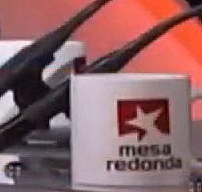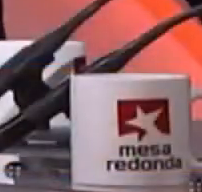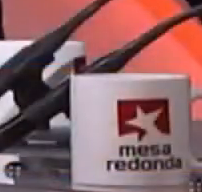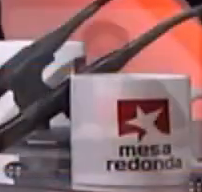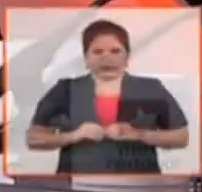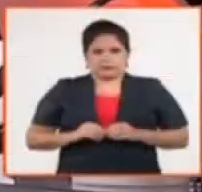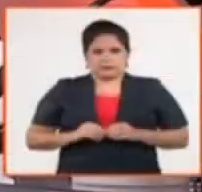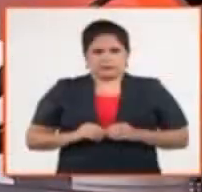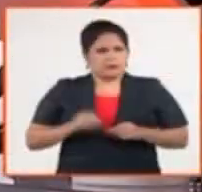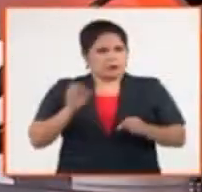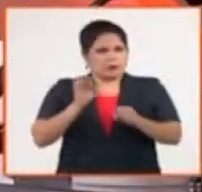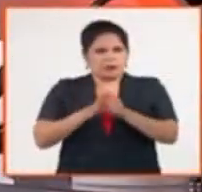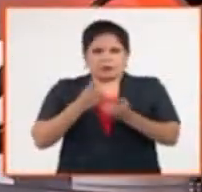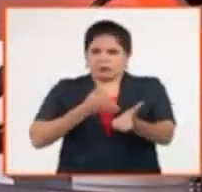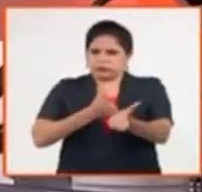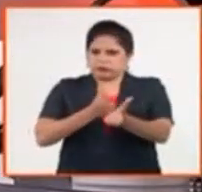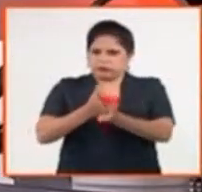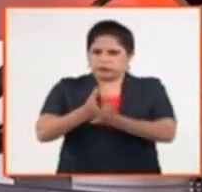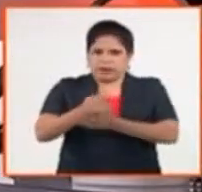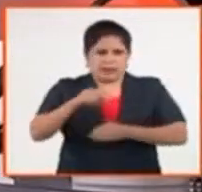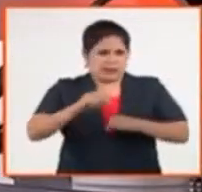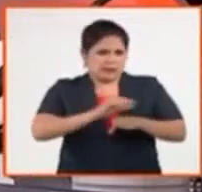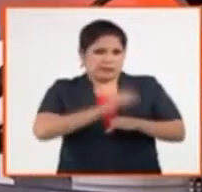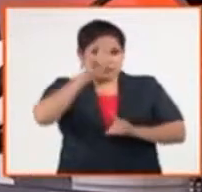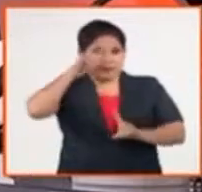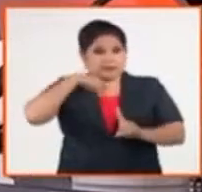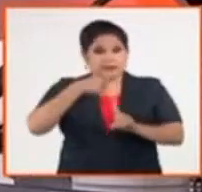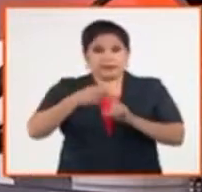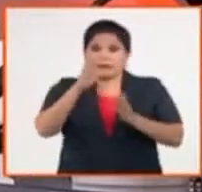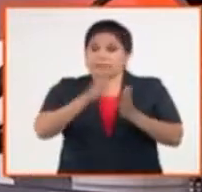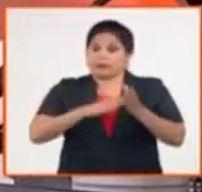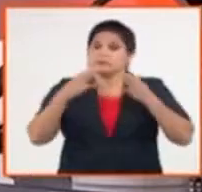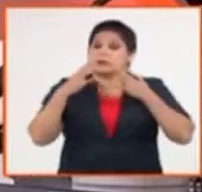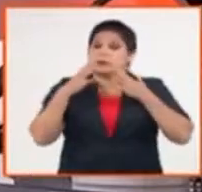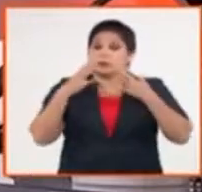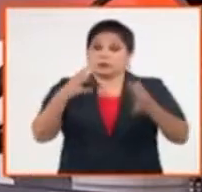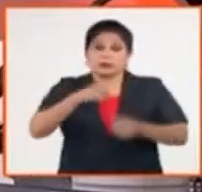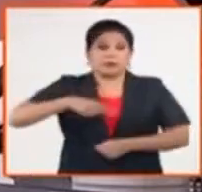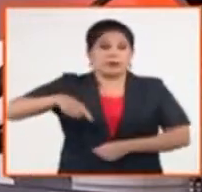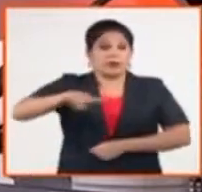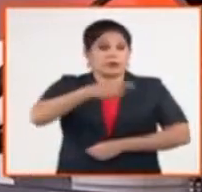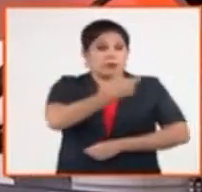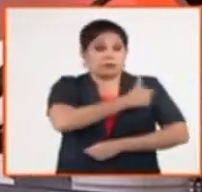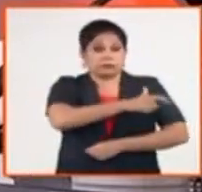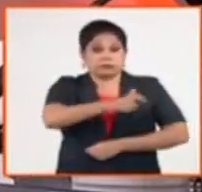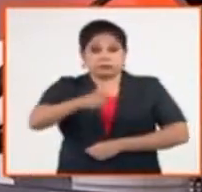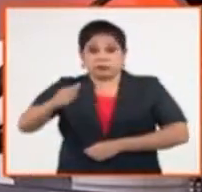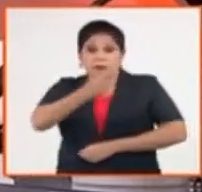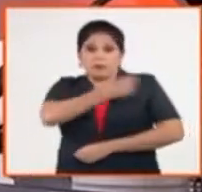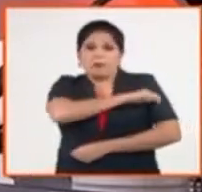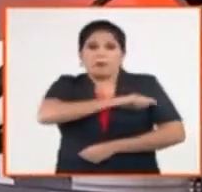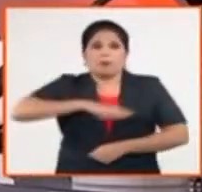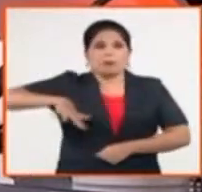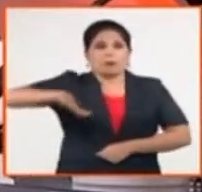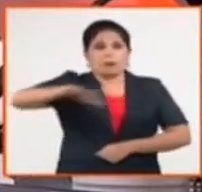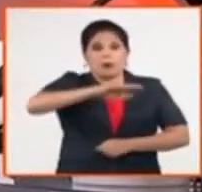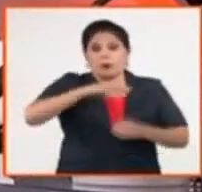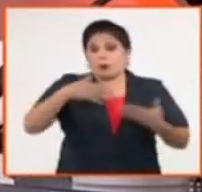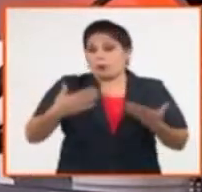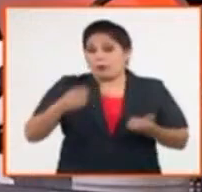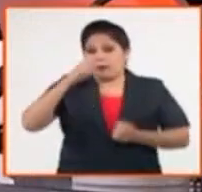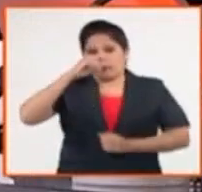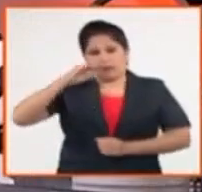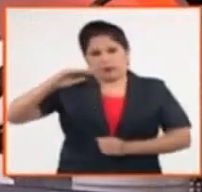Bueno, y como se dijo aquí hace unos días, septiembre es un mes decisivo también en la vacunación del resto de la población adulta del